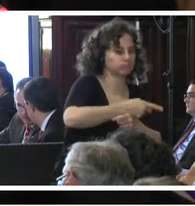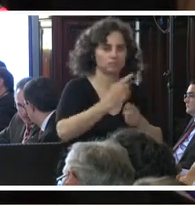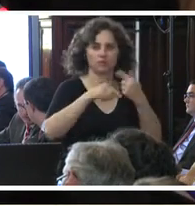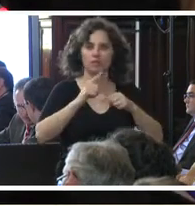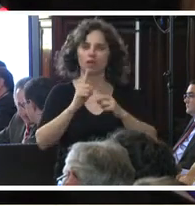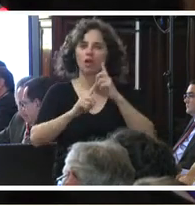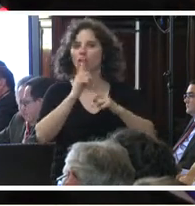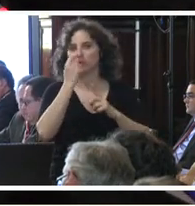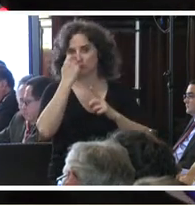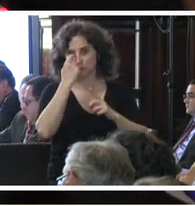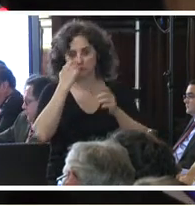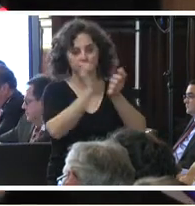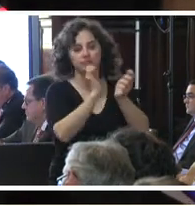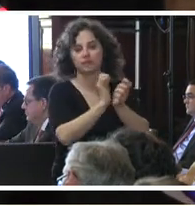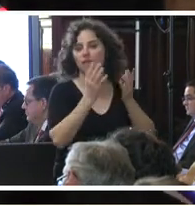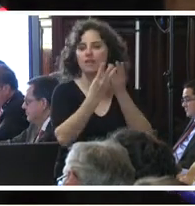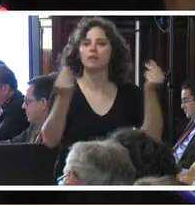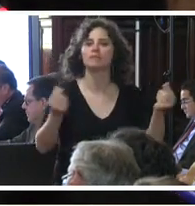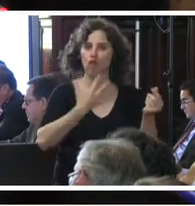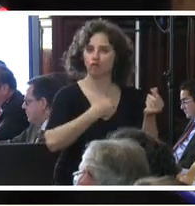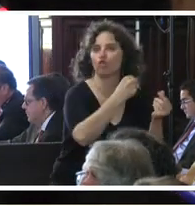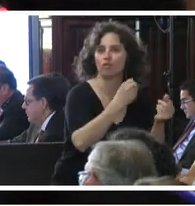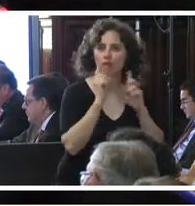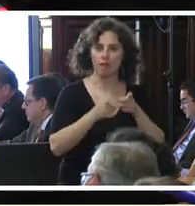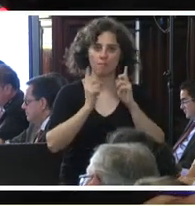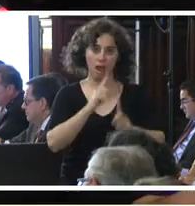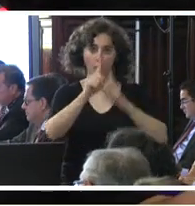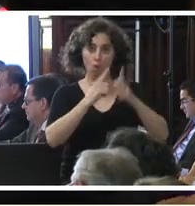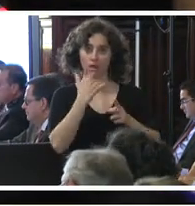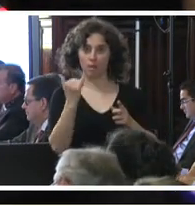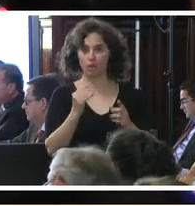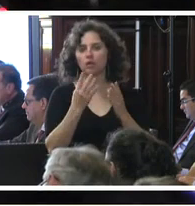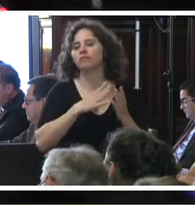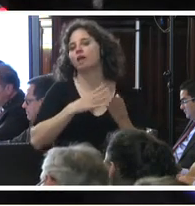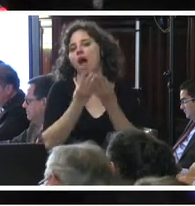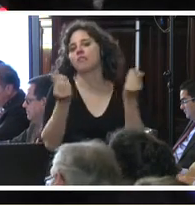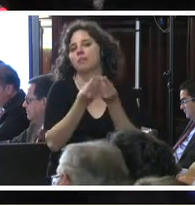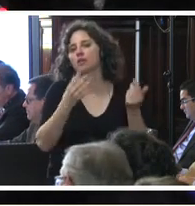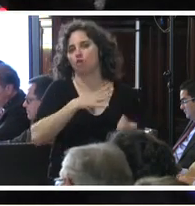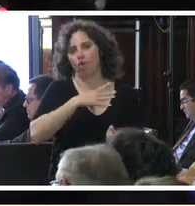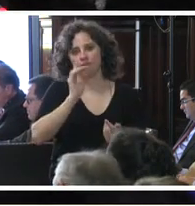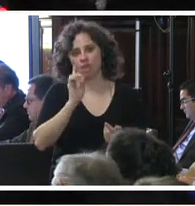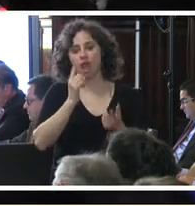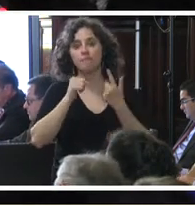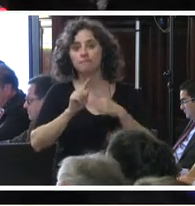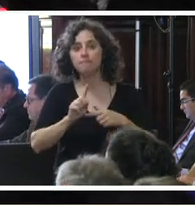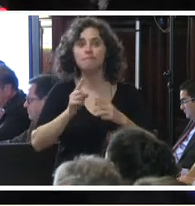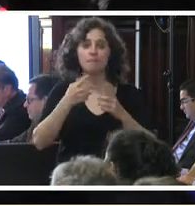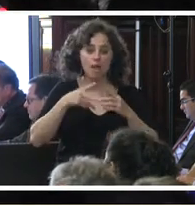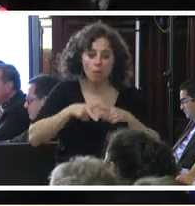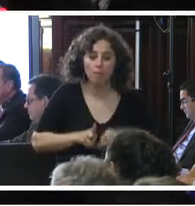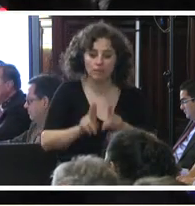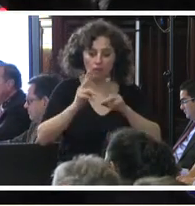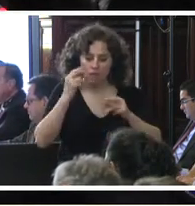otros supuestos, entre ellos la desaparición forzada, porque tenemos casos aún de personas desaparecidas. Afortunadamente hemos generado un mecanismo